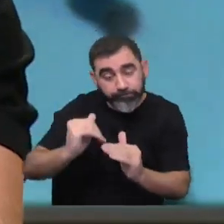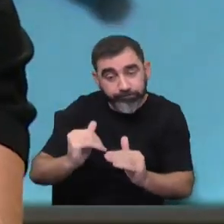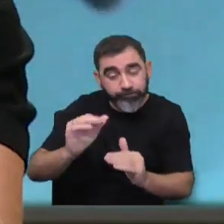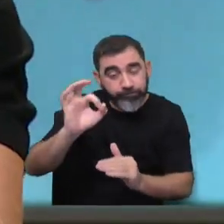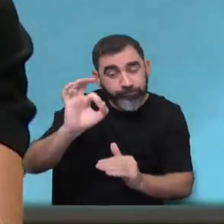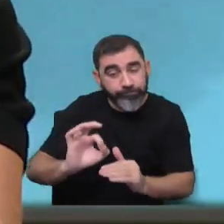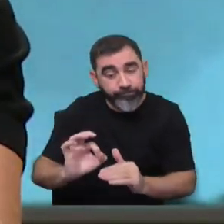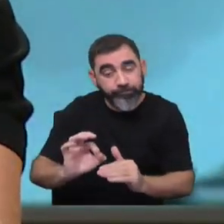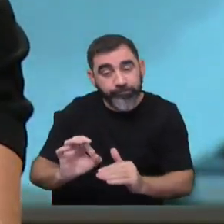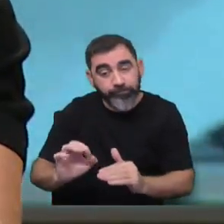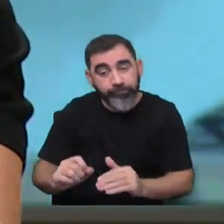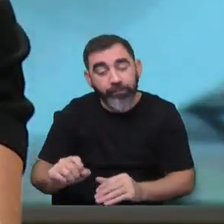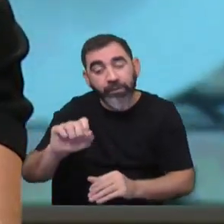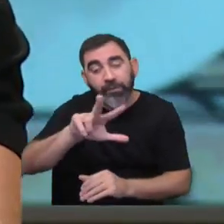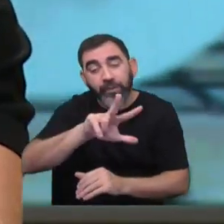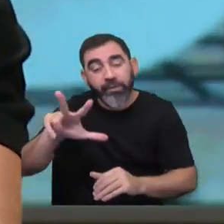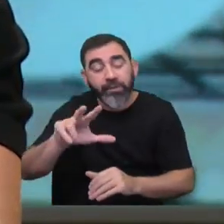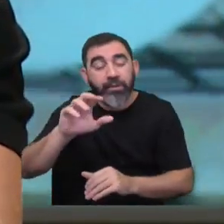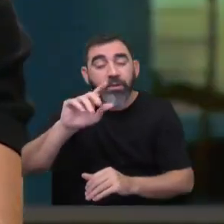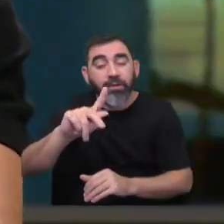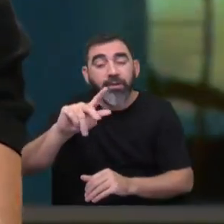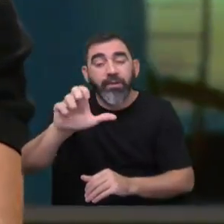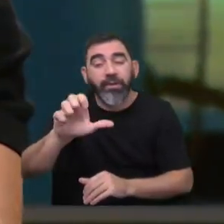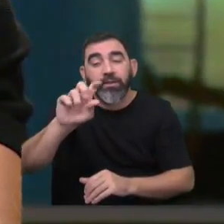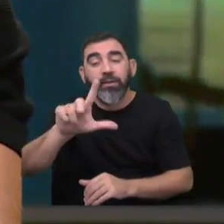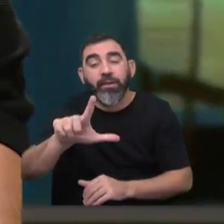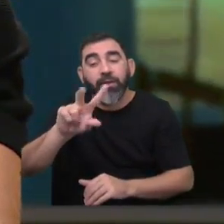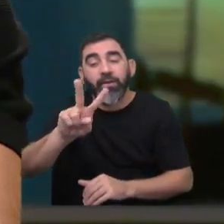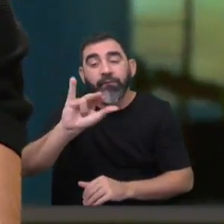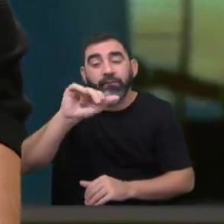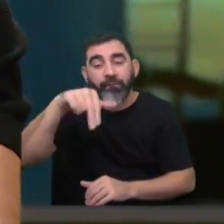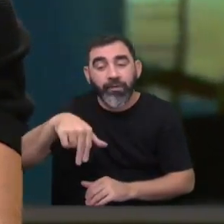son 33 Kelvin, ¿sí? Que serían unos